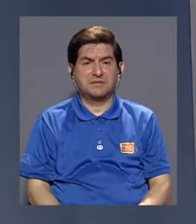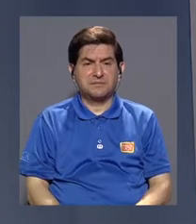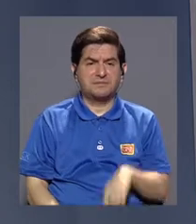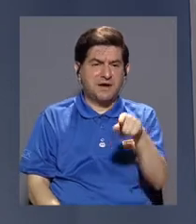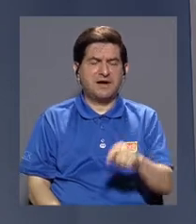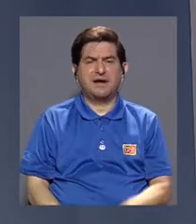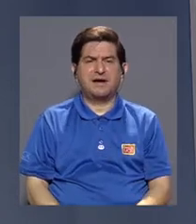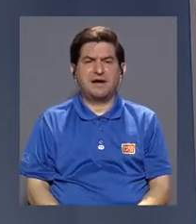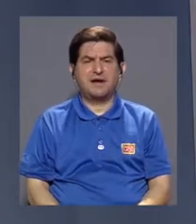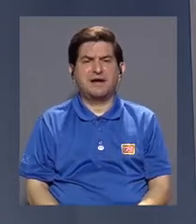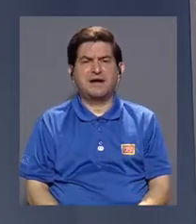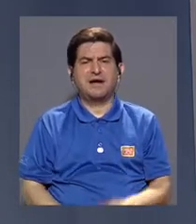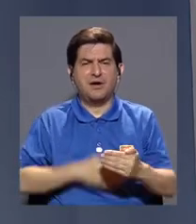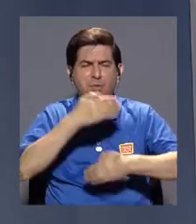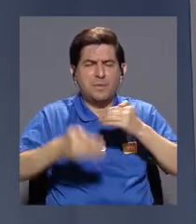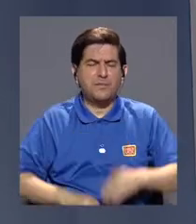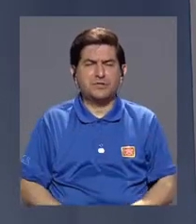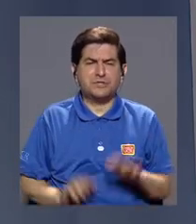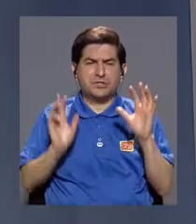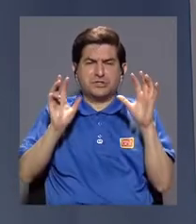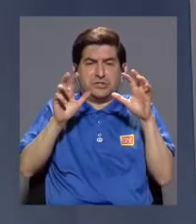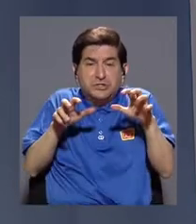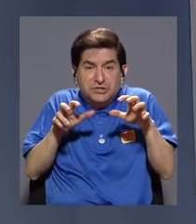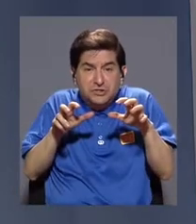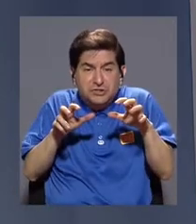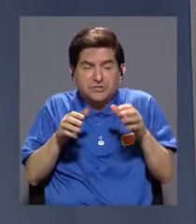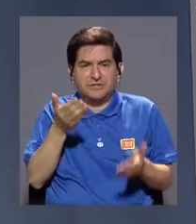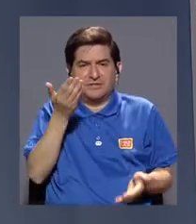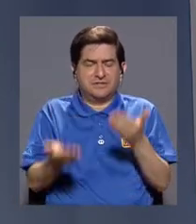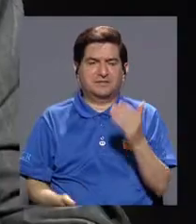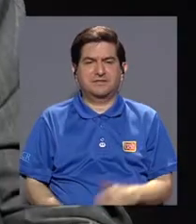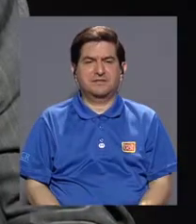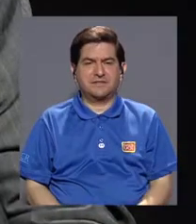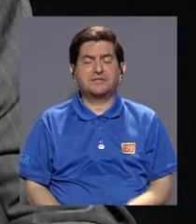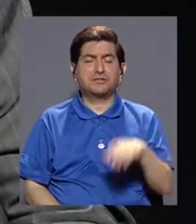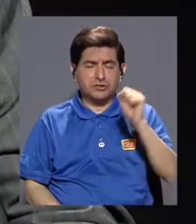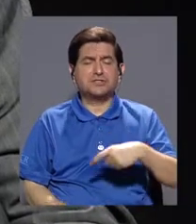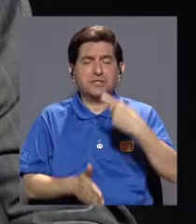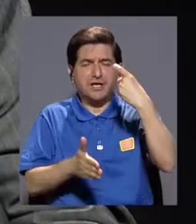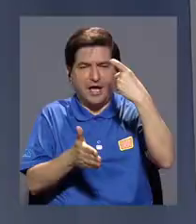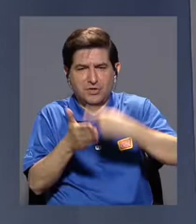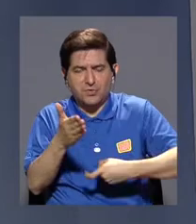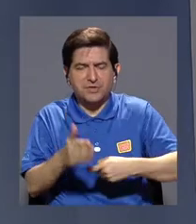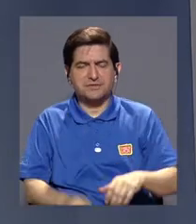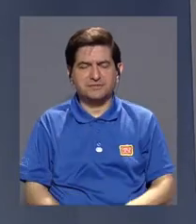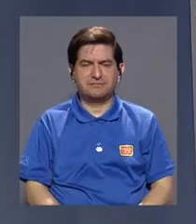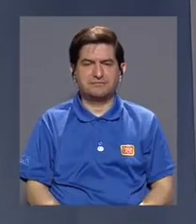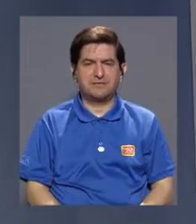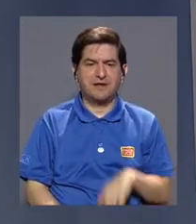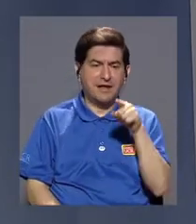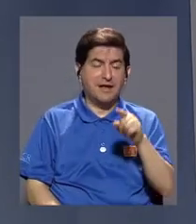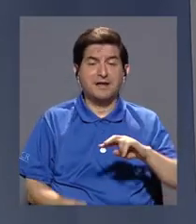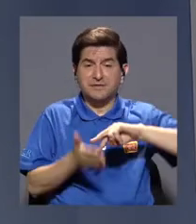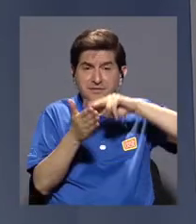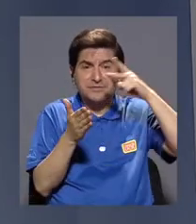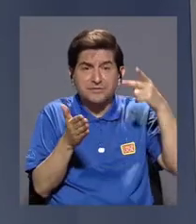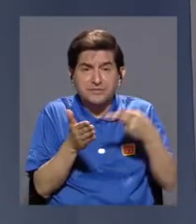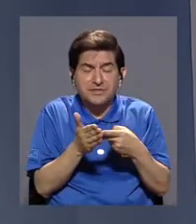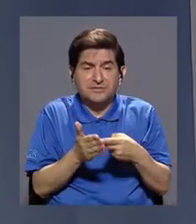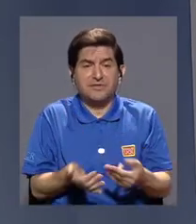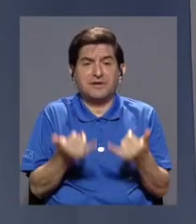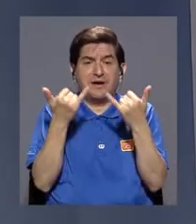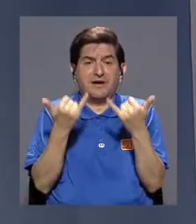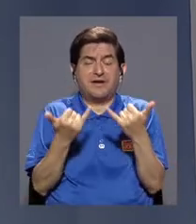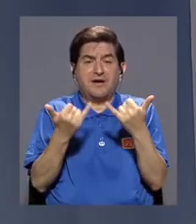la fosilización, ¿verdad? O ese fósil en el que... La fosilización. En el que se ha convertido